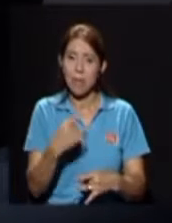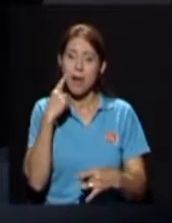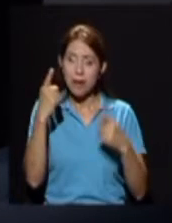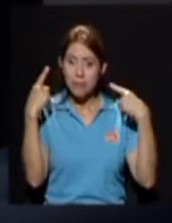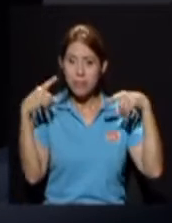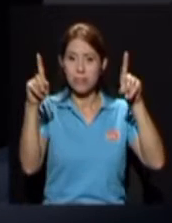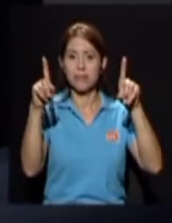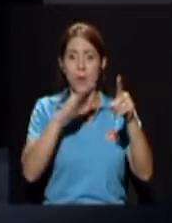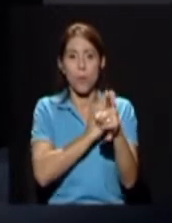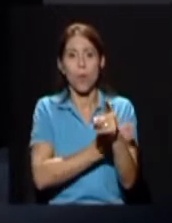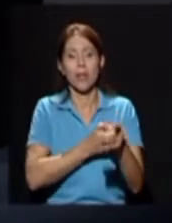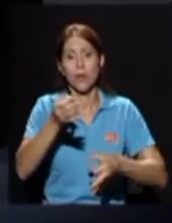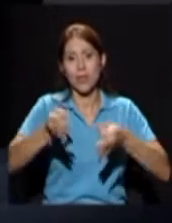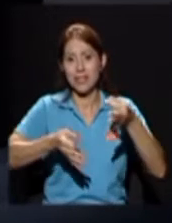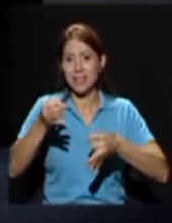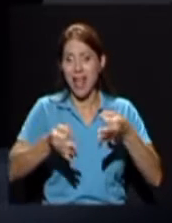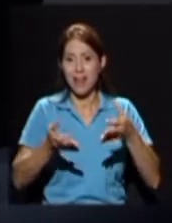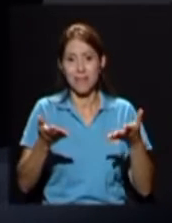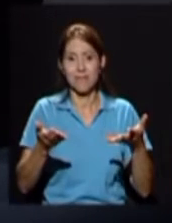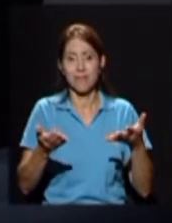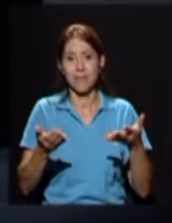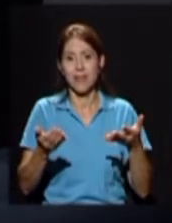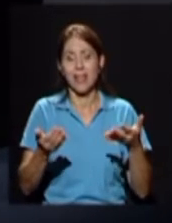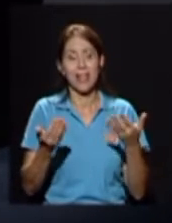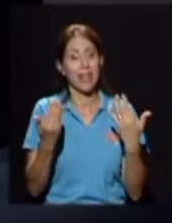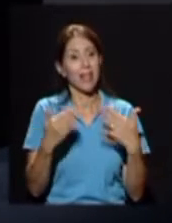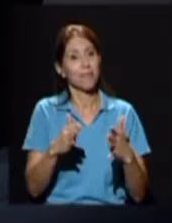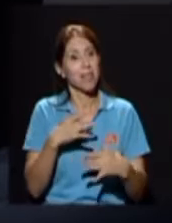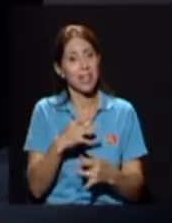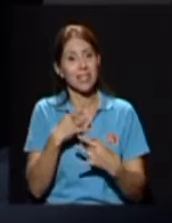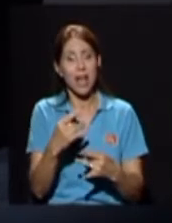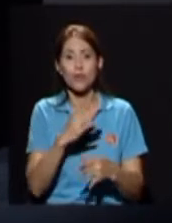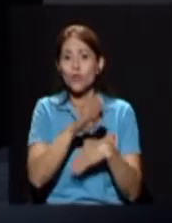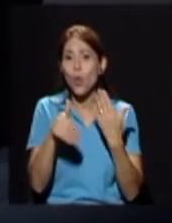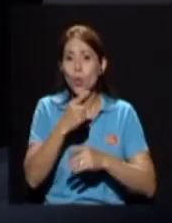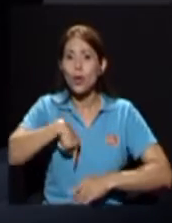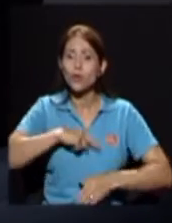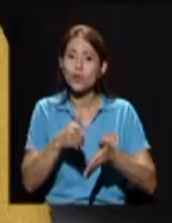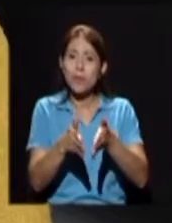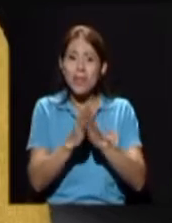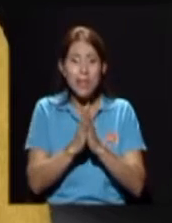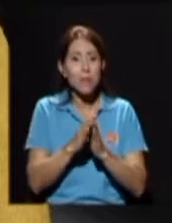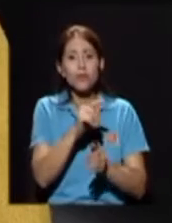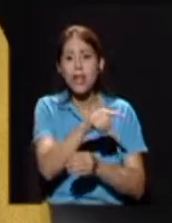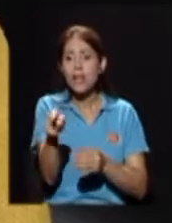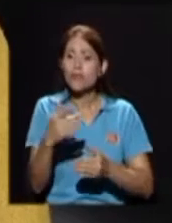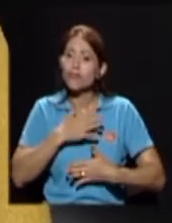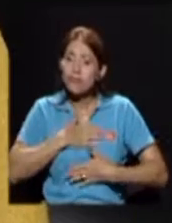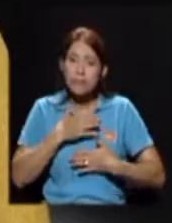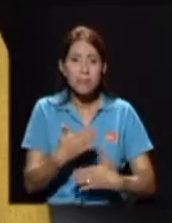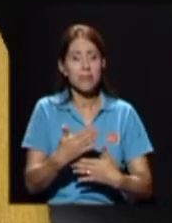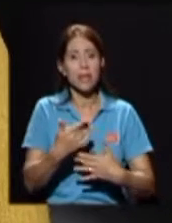nos abrió casi todos los archivos, todo lo que pedimos, nos los daba a